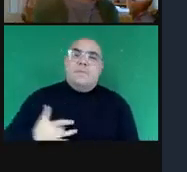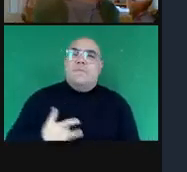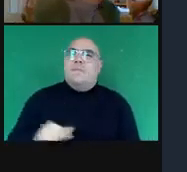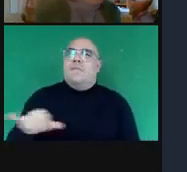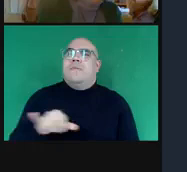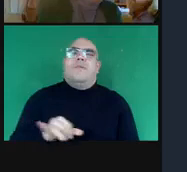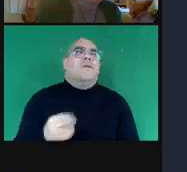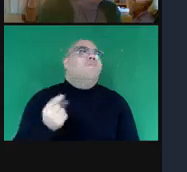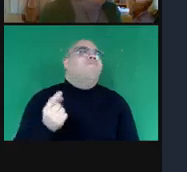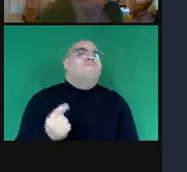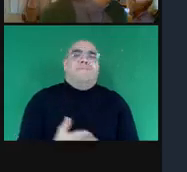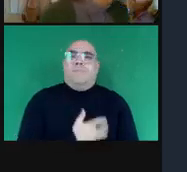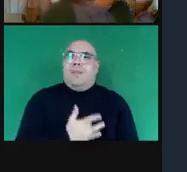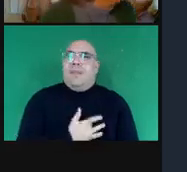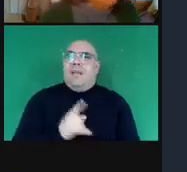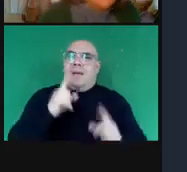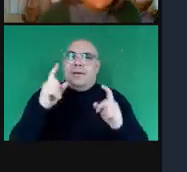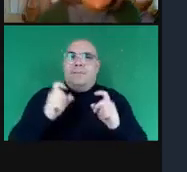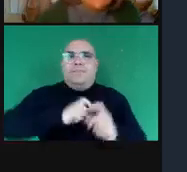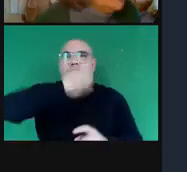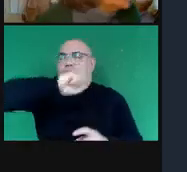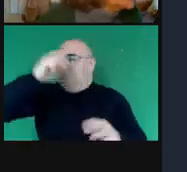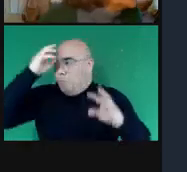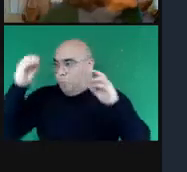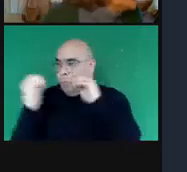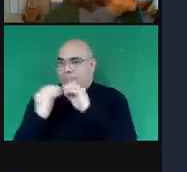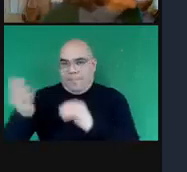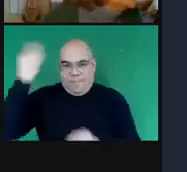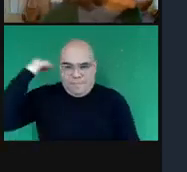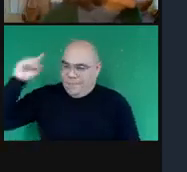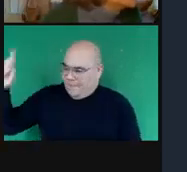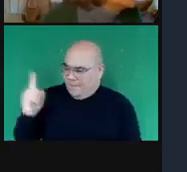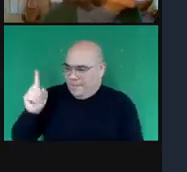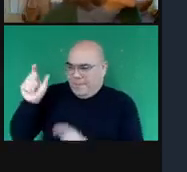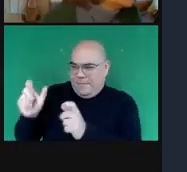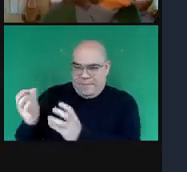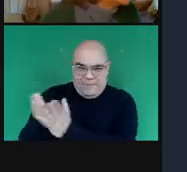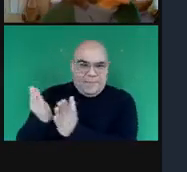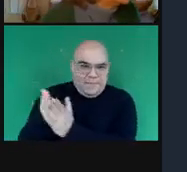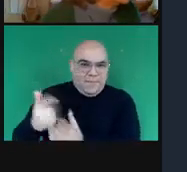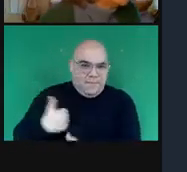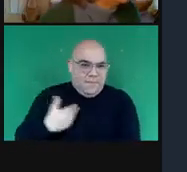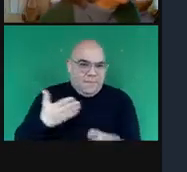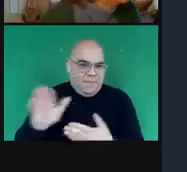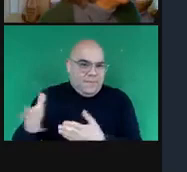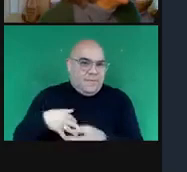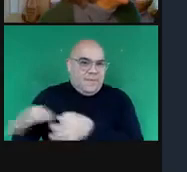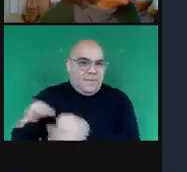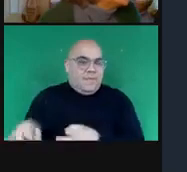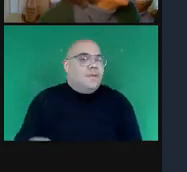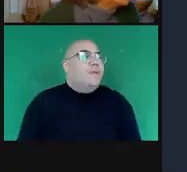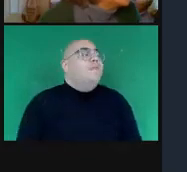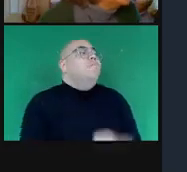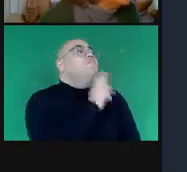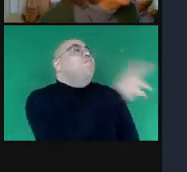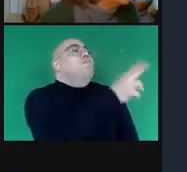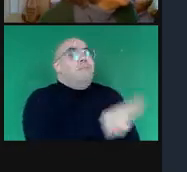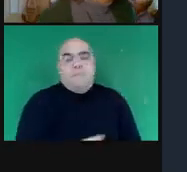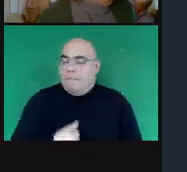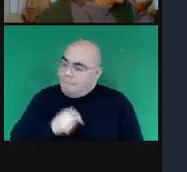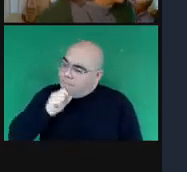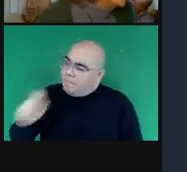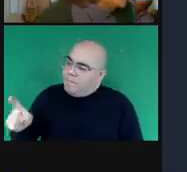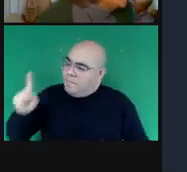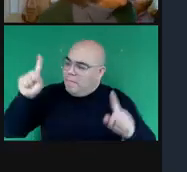encontrados sobre los grafitis, como me dijo uno de los estudiantes de mis cursos que me respondieron cuando les pregunté